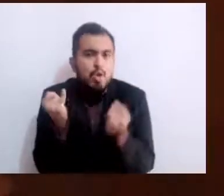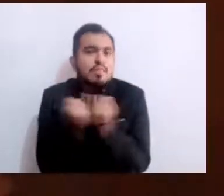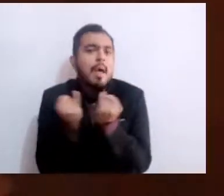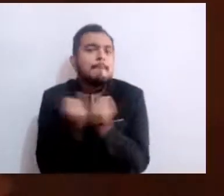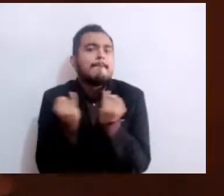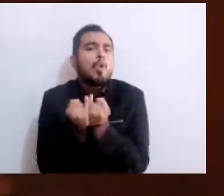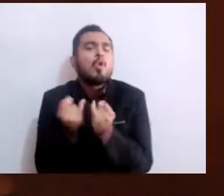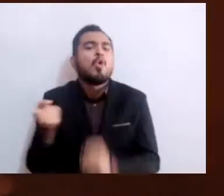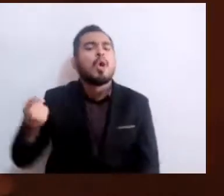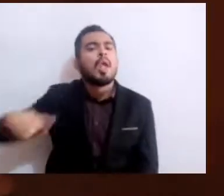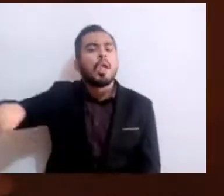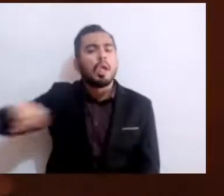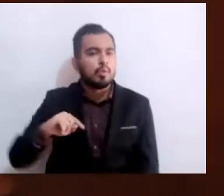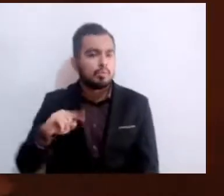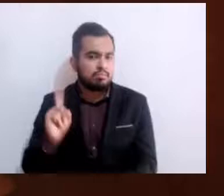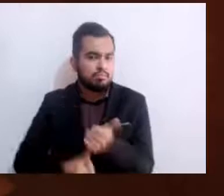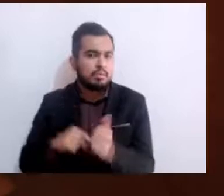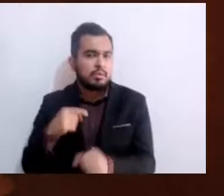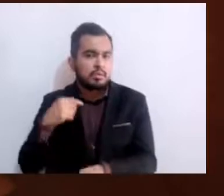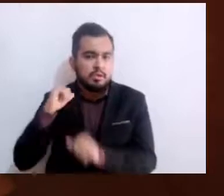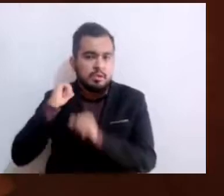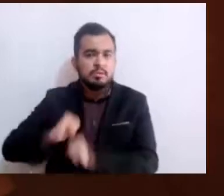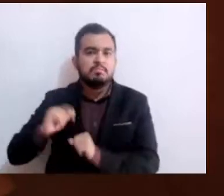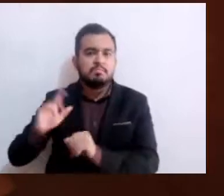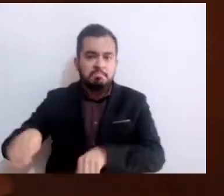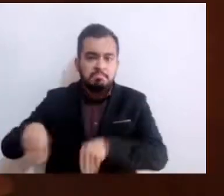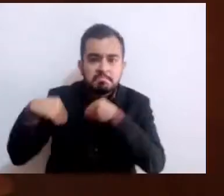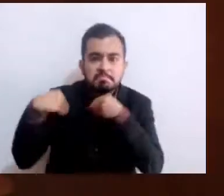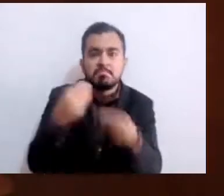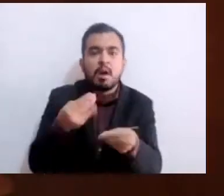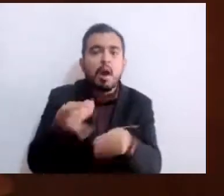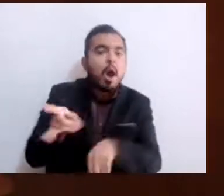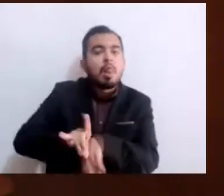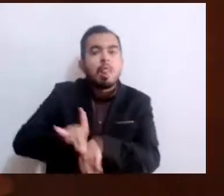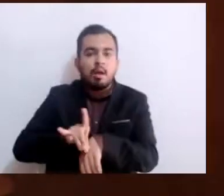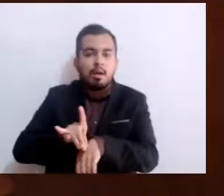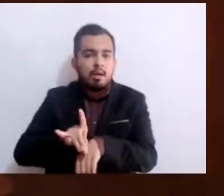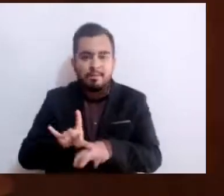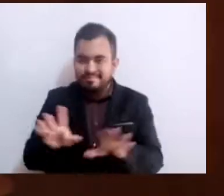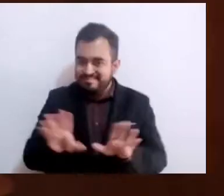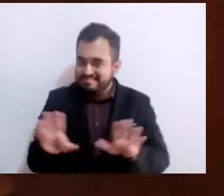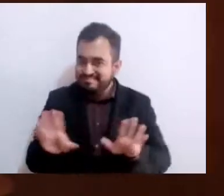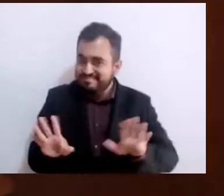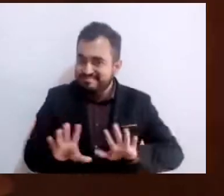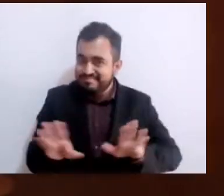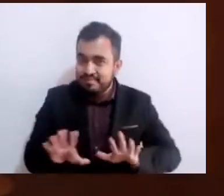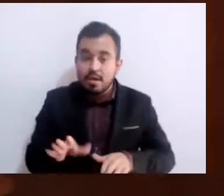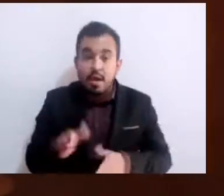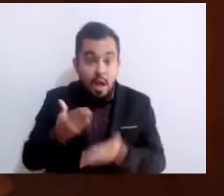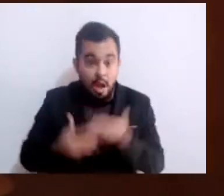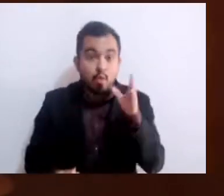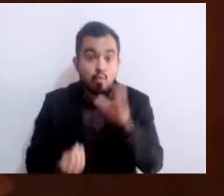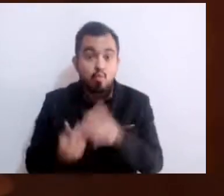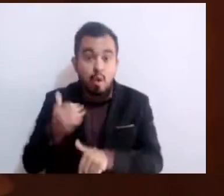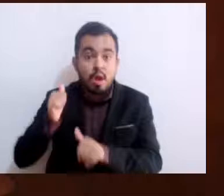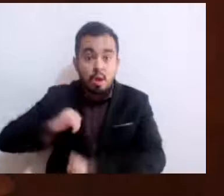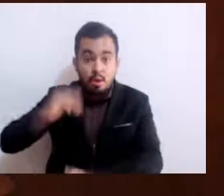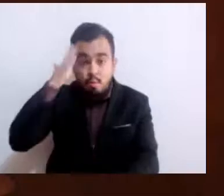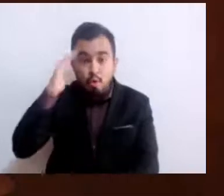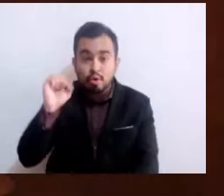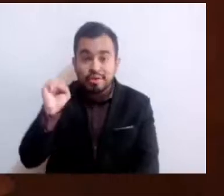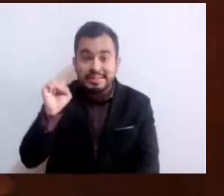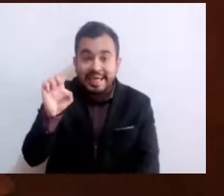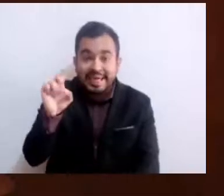todo caso debiera ser el responsable de entregar. Hoy hay nuevo titular de CDC, hay nuevo